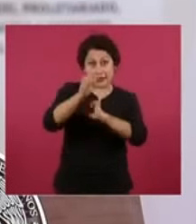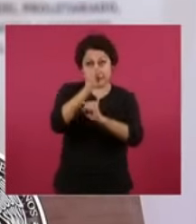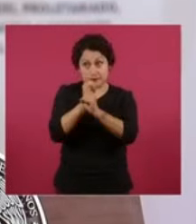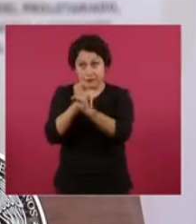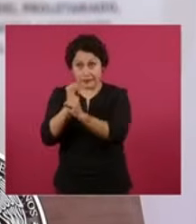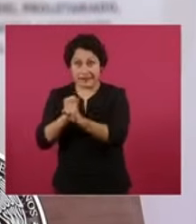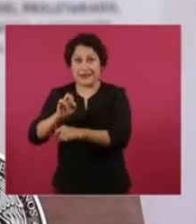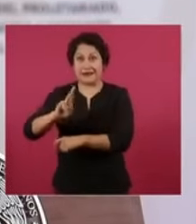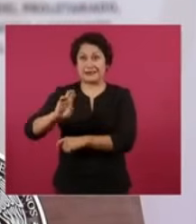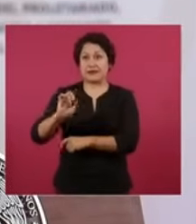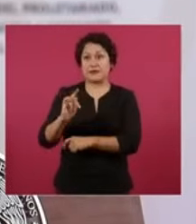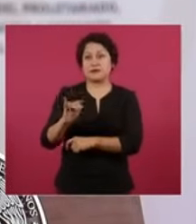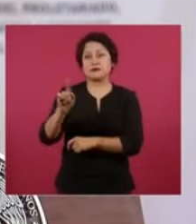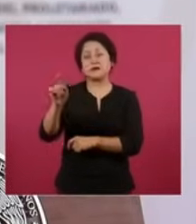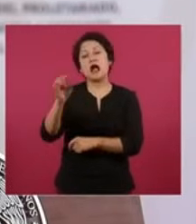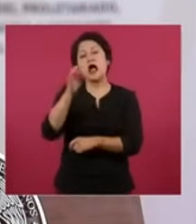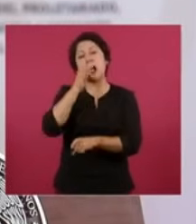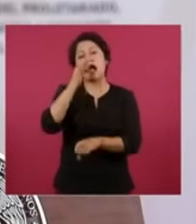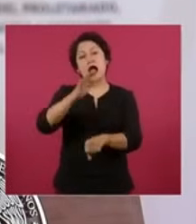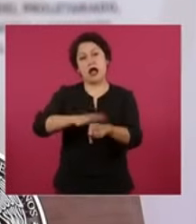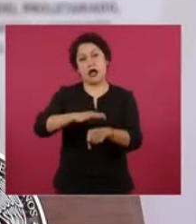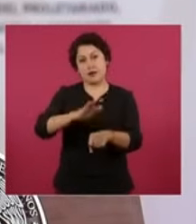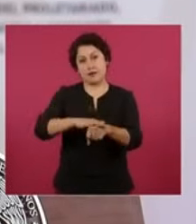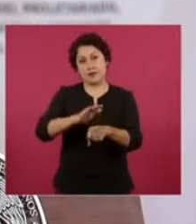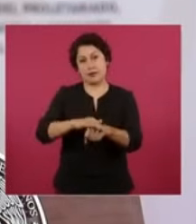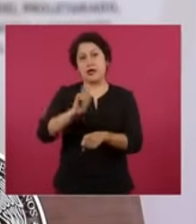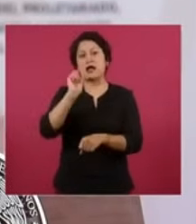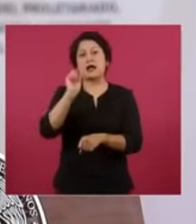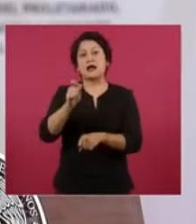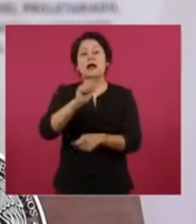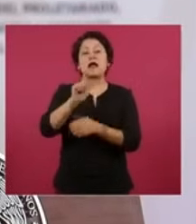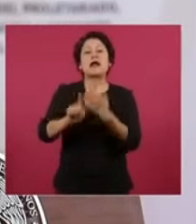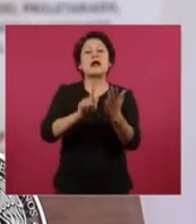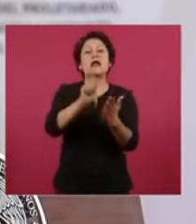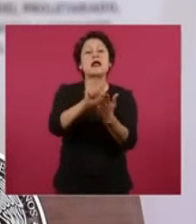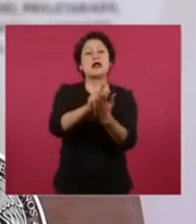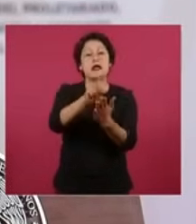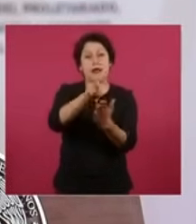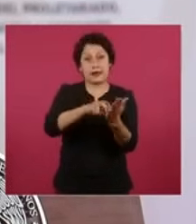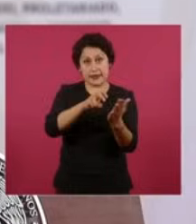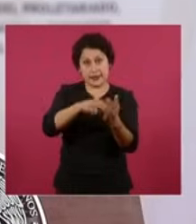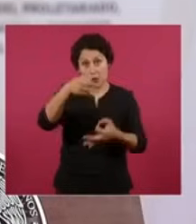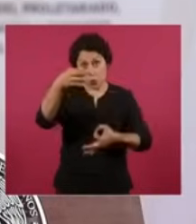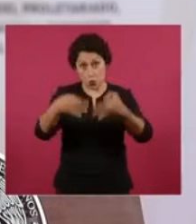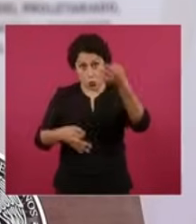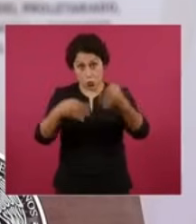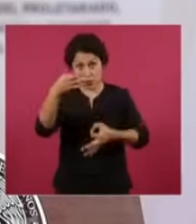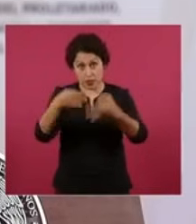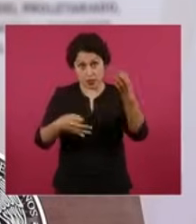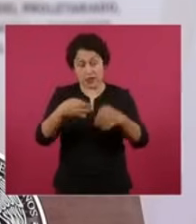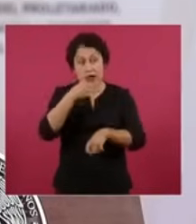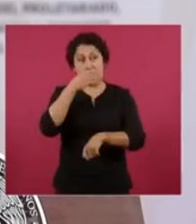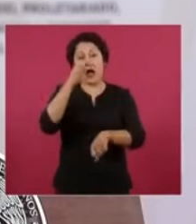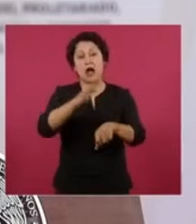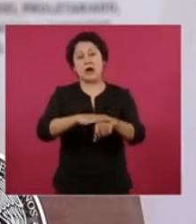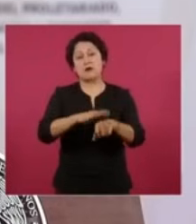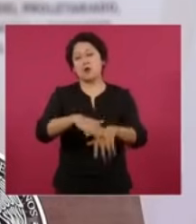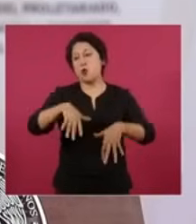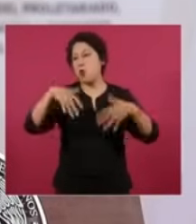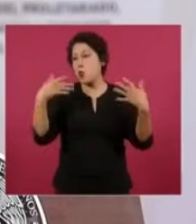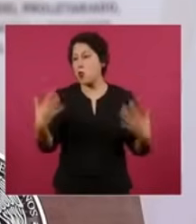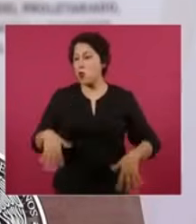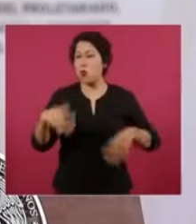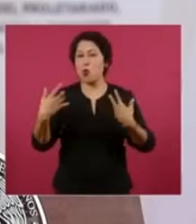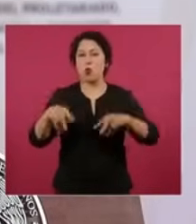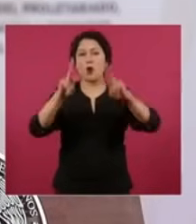mala calificación ante la aprobación de la reforma judicial, por lo cual la deuda de México sería degradada y aumentaría el temor